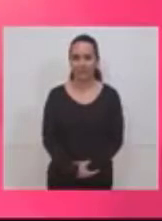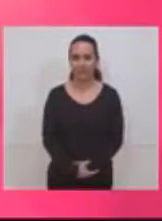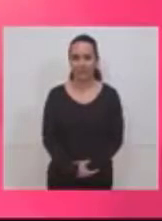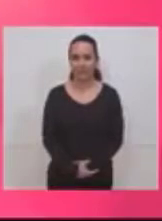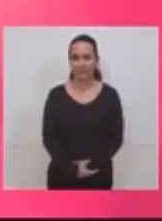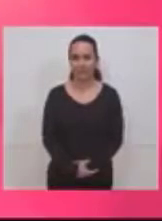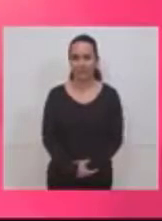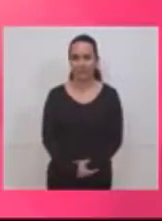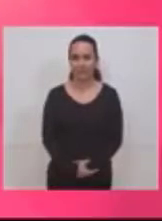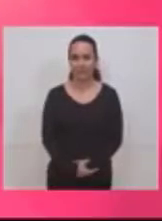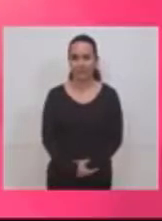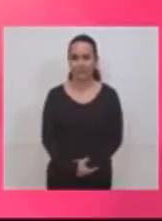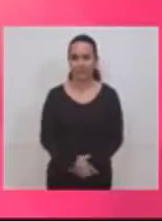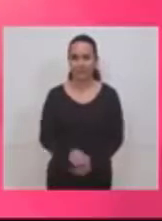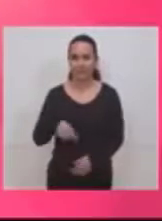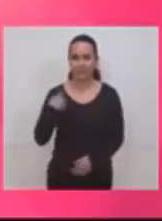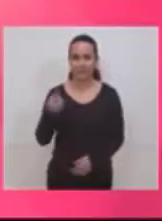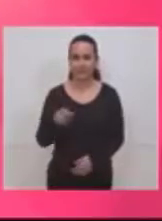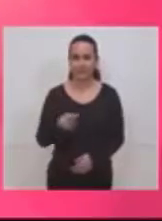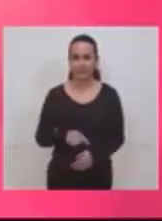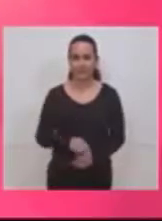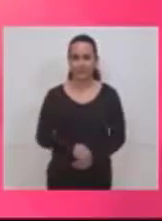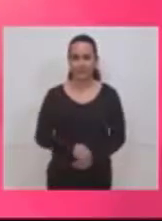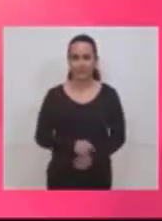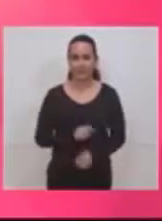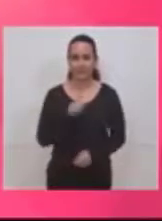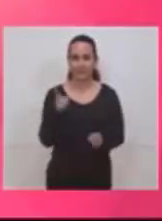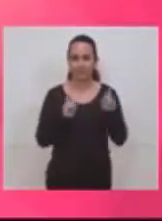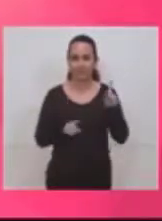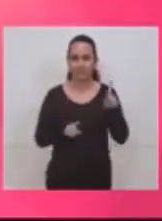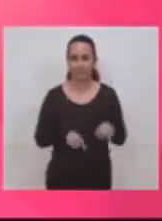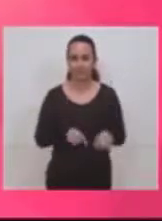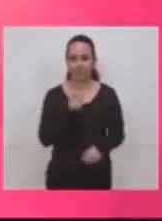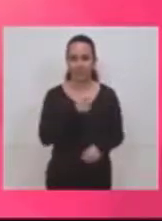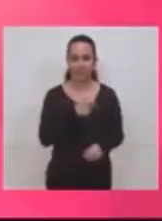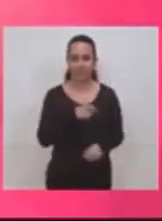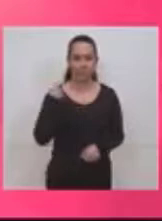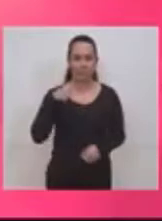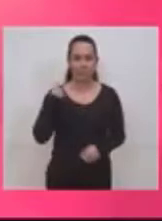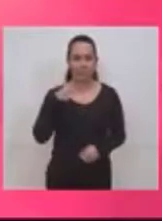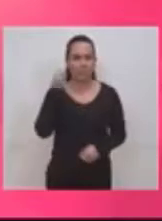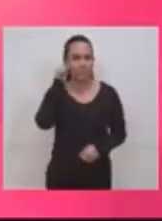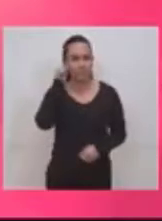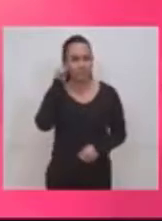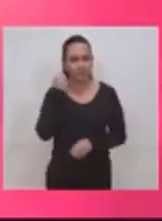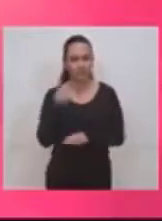Siguiente. ¿Quién fue la presidenta del CIETO que no se celebró en 2020?